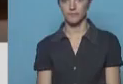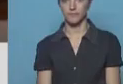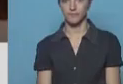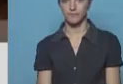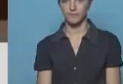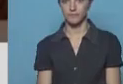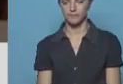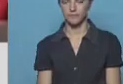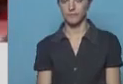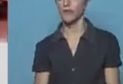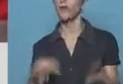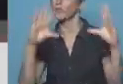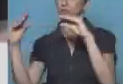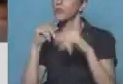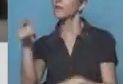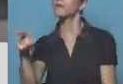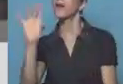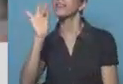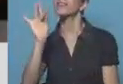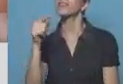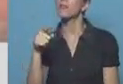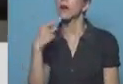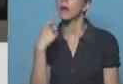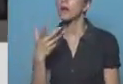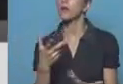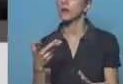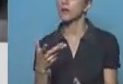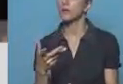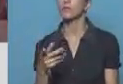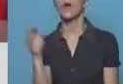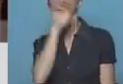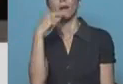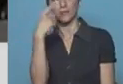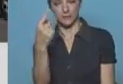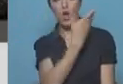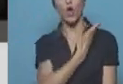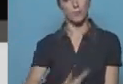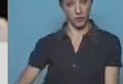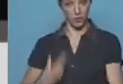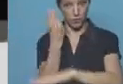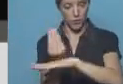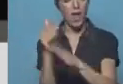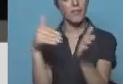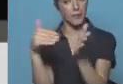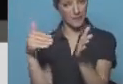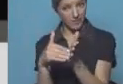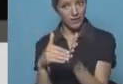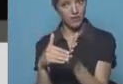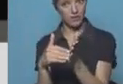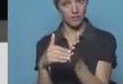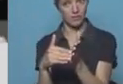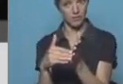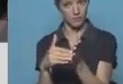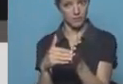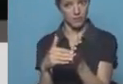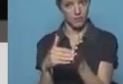esta en diciembre, ¿tendría algún diálogo con él? La gobernabilidad, desde su punto de vista, ¿va a depender de la diferencia en